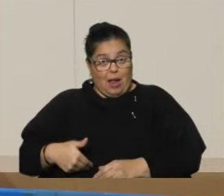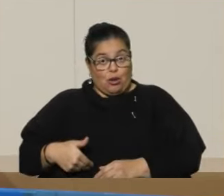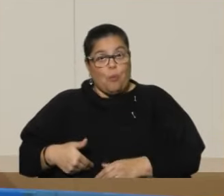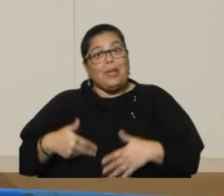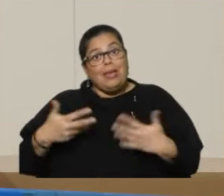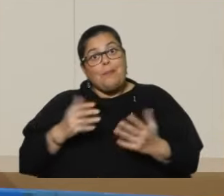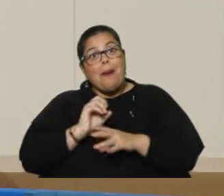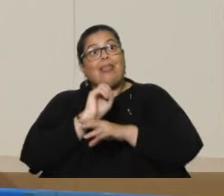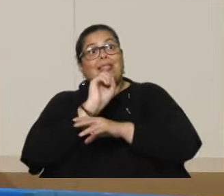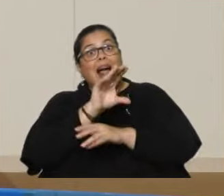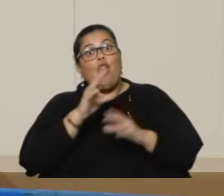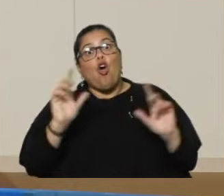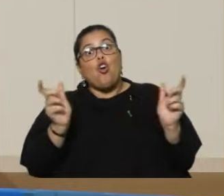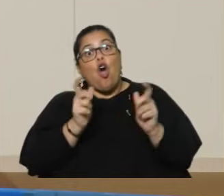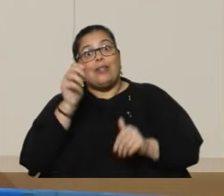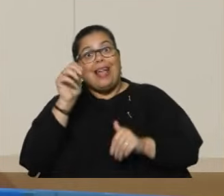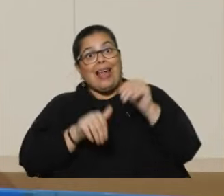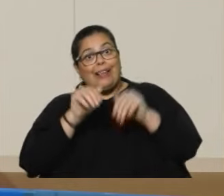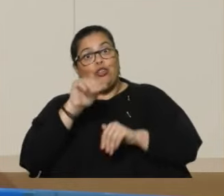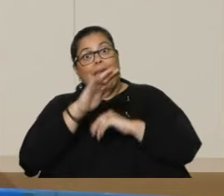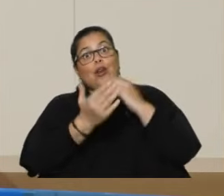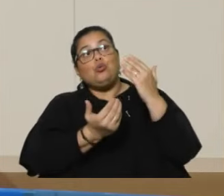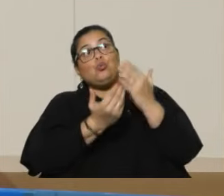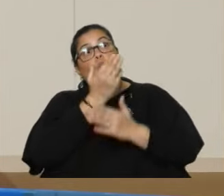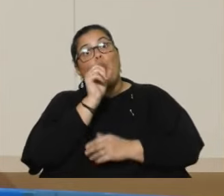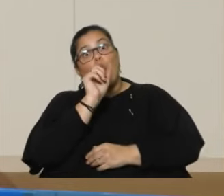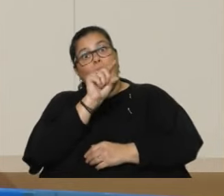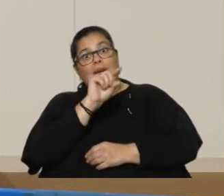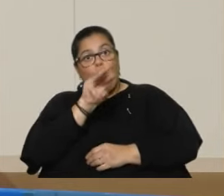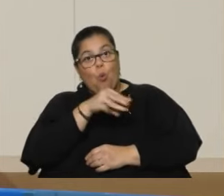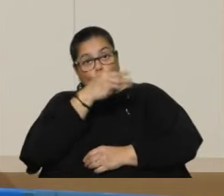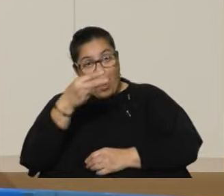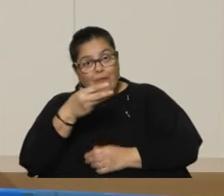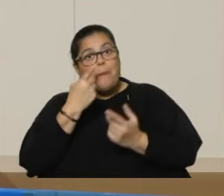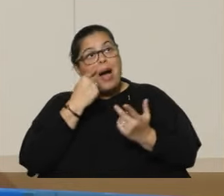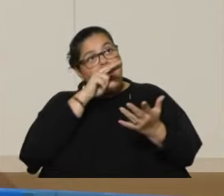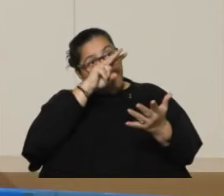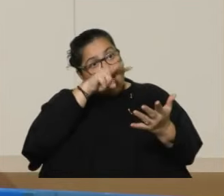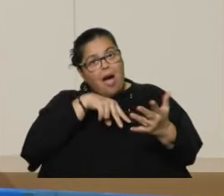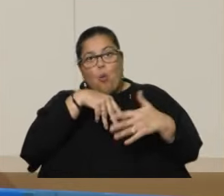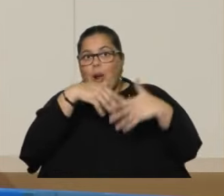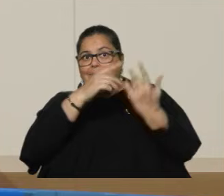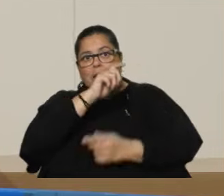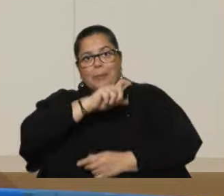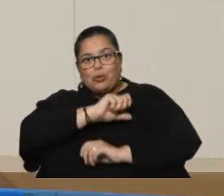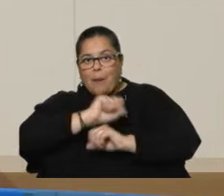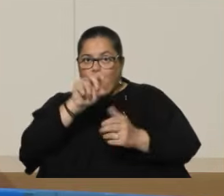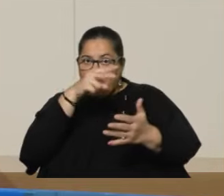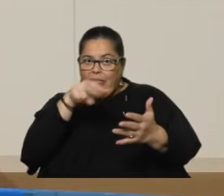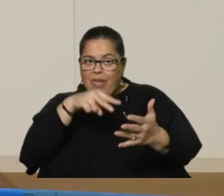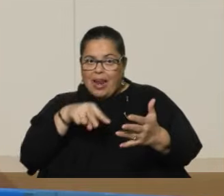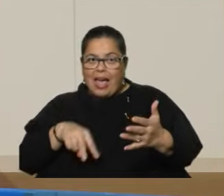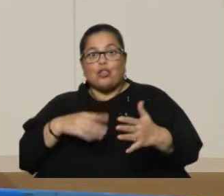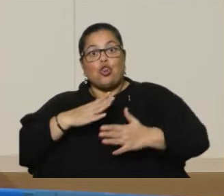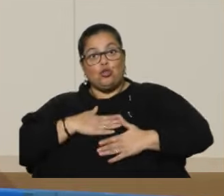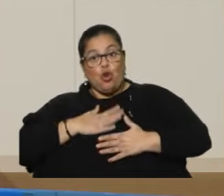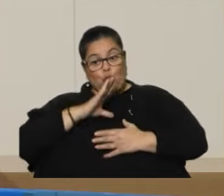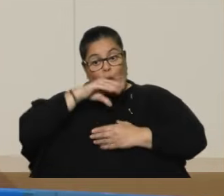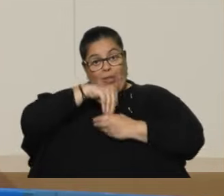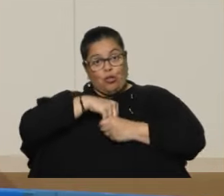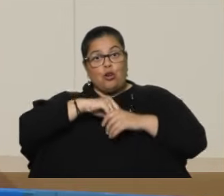web. Se visita poco, pero bueno, más allá de la obligación legal, para nosotros en la interna, donde no teníamos ninguna obligación legal, ya tuvimos